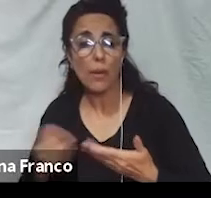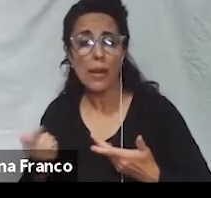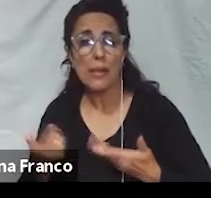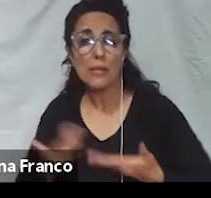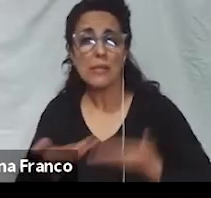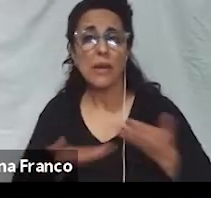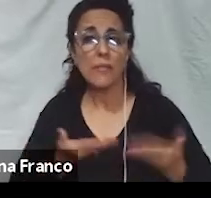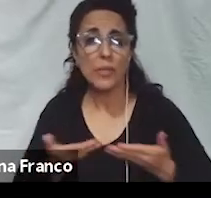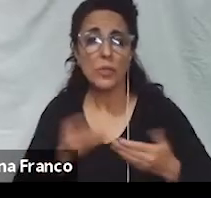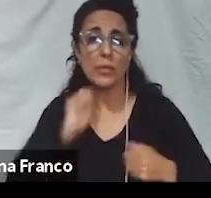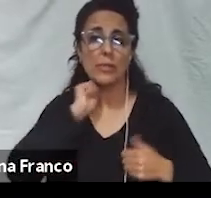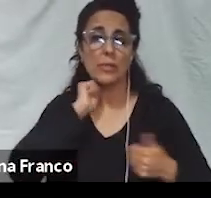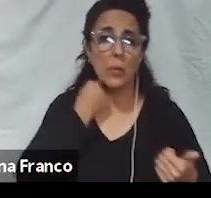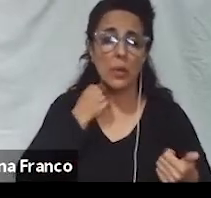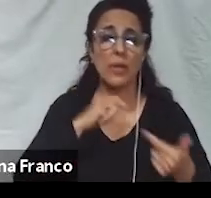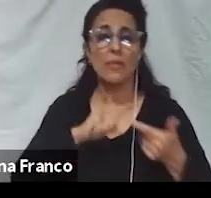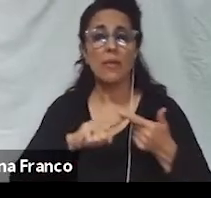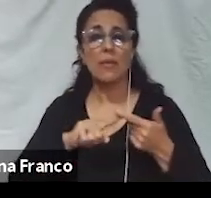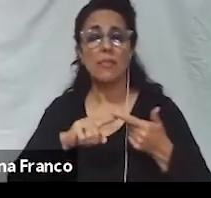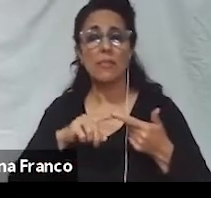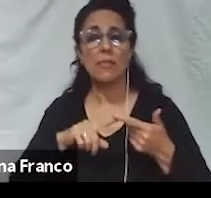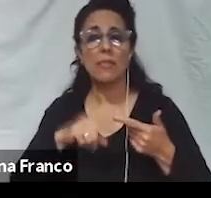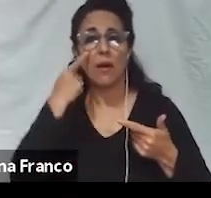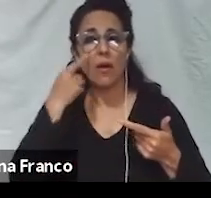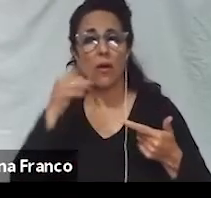haber testing de seguridad, puede haber testing